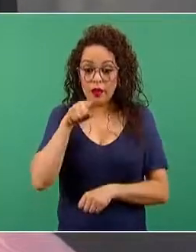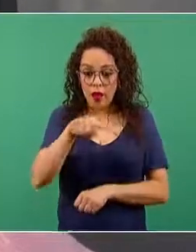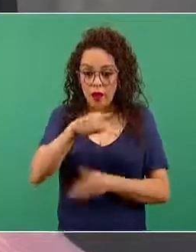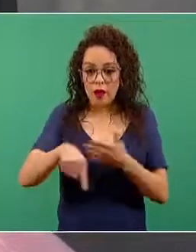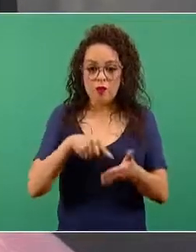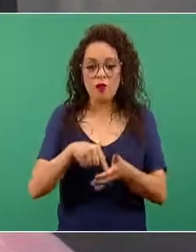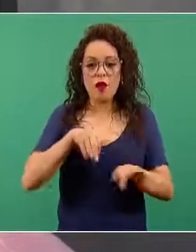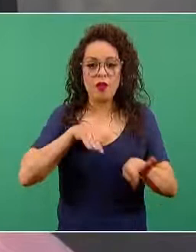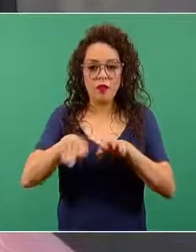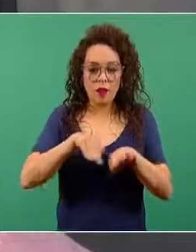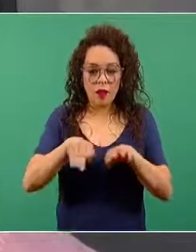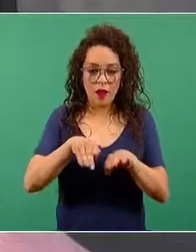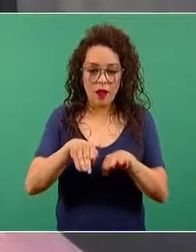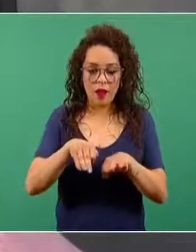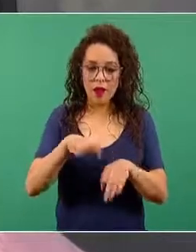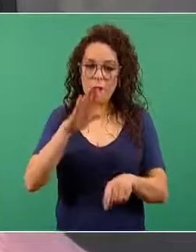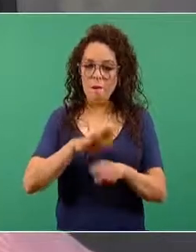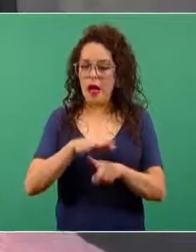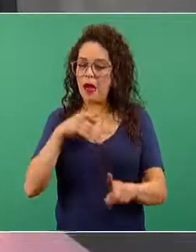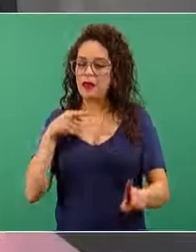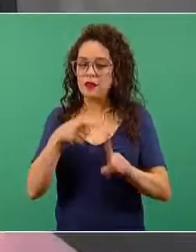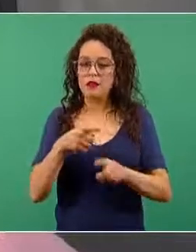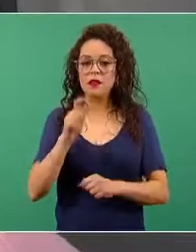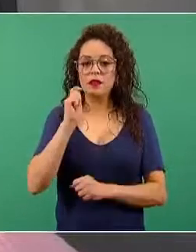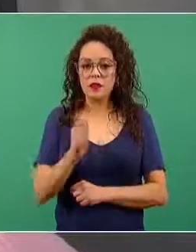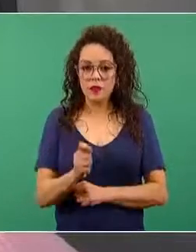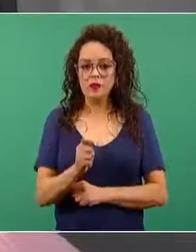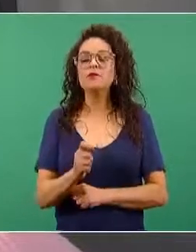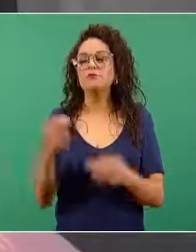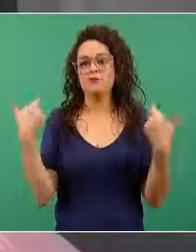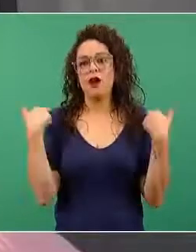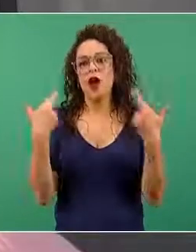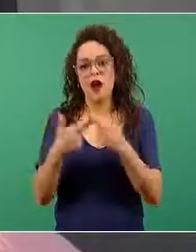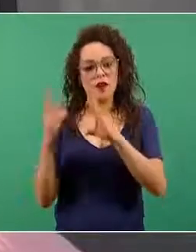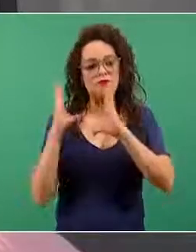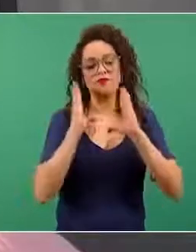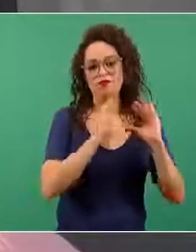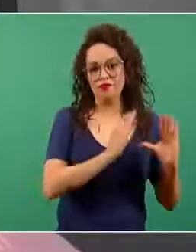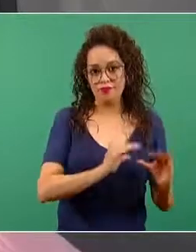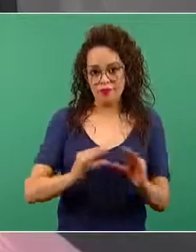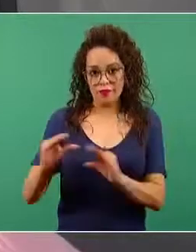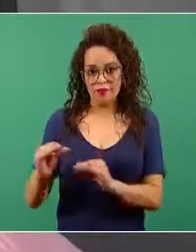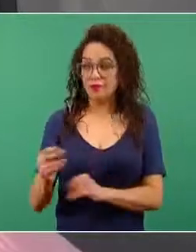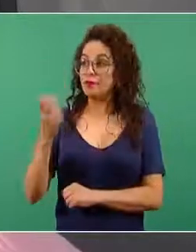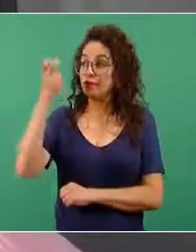campo educativo, particularmente las y los mentores. Entonces, en Campeche vacunamos ya